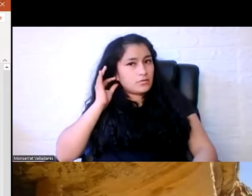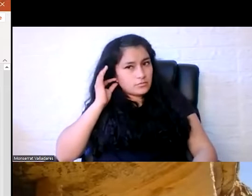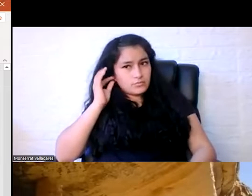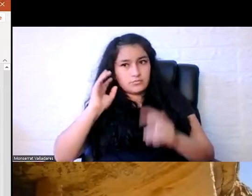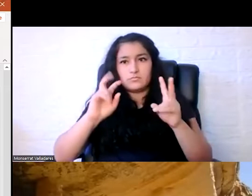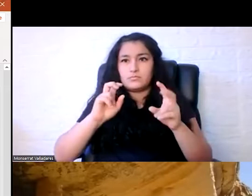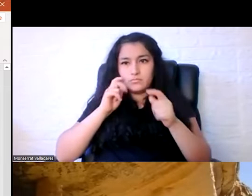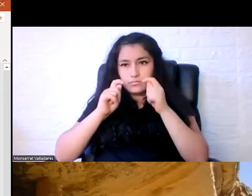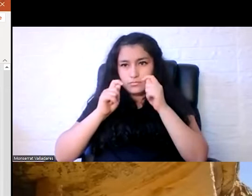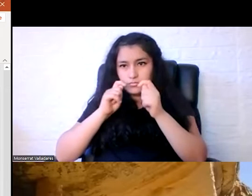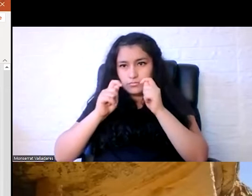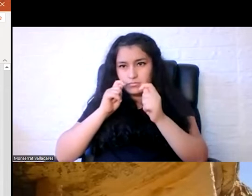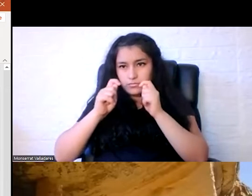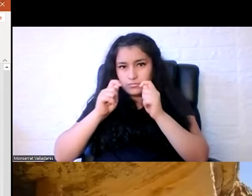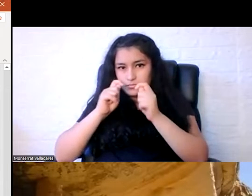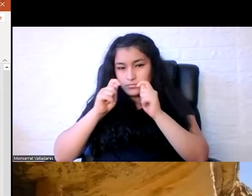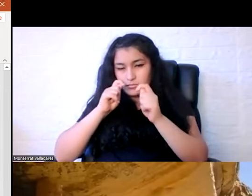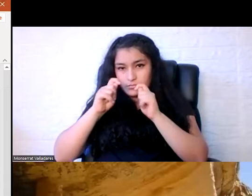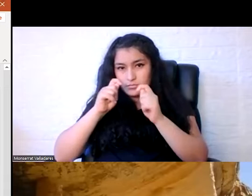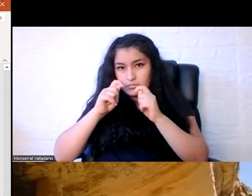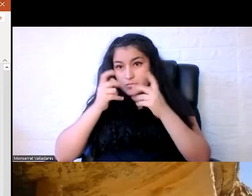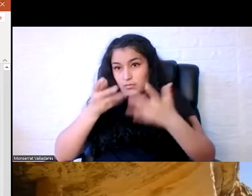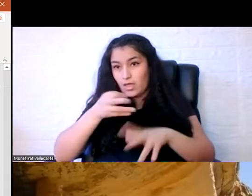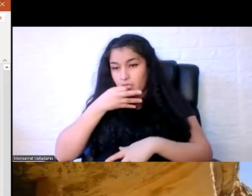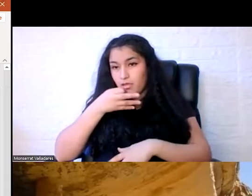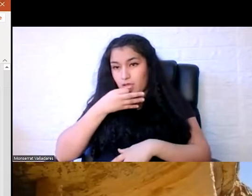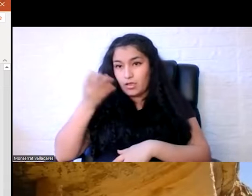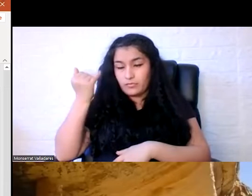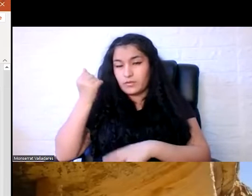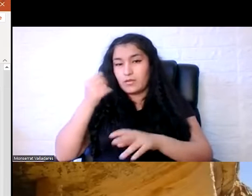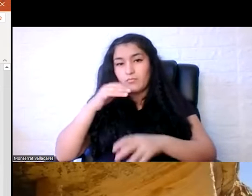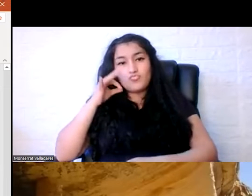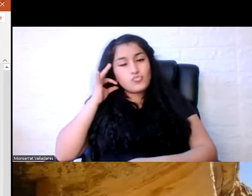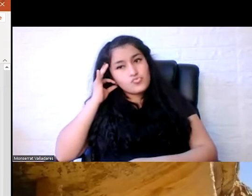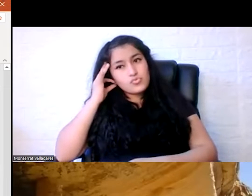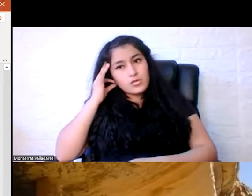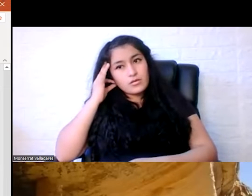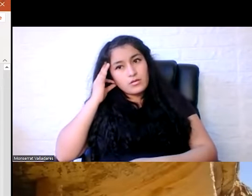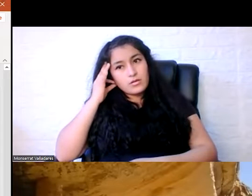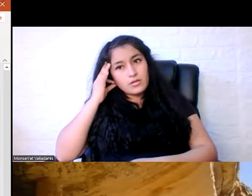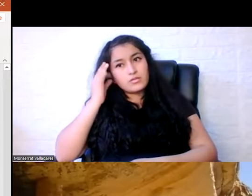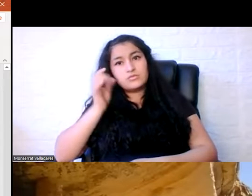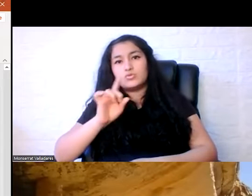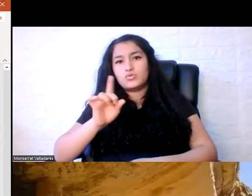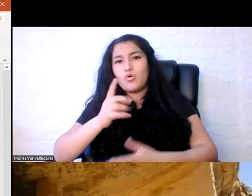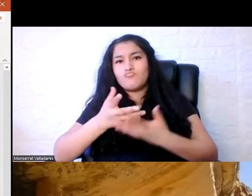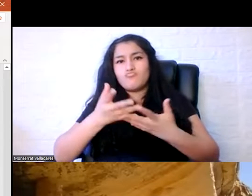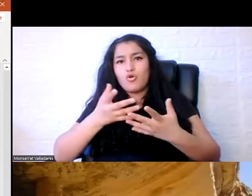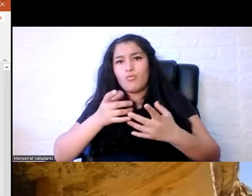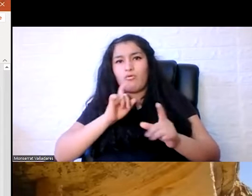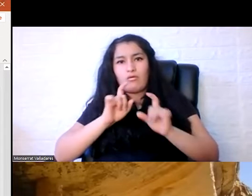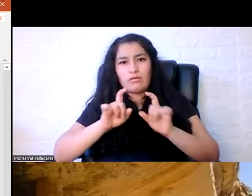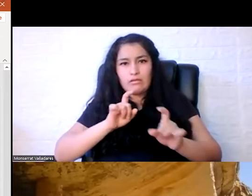peligro. Y lo que dije, las mujeres, a pesar de ser menos estigmatizadas, rotaron